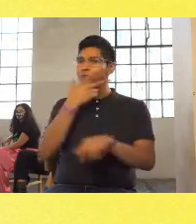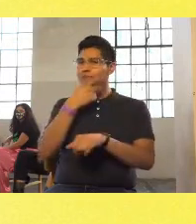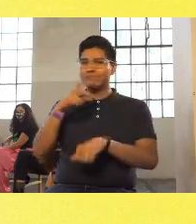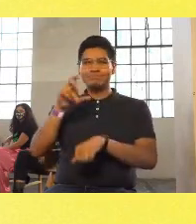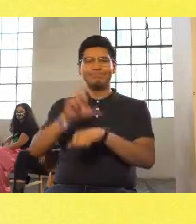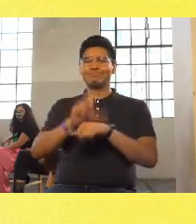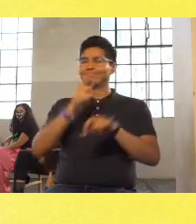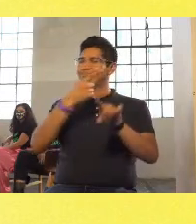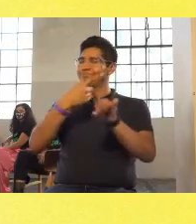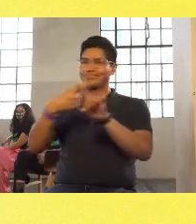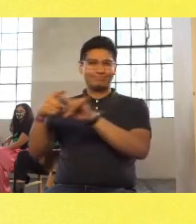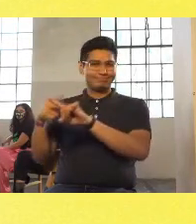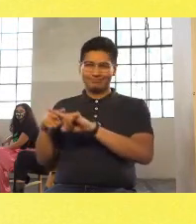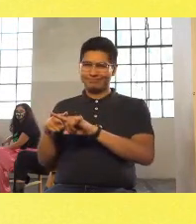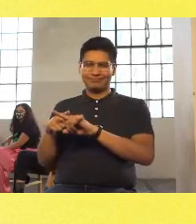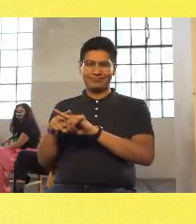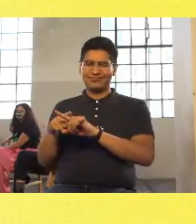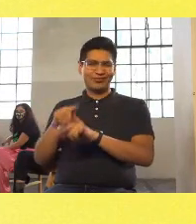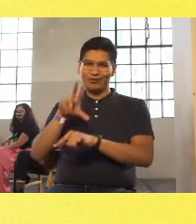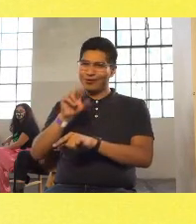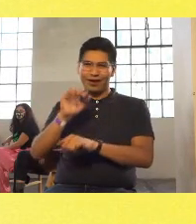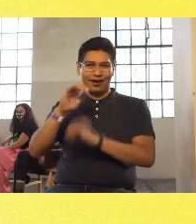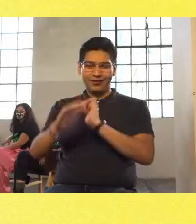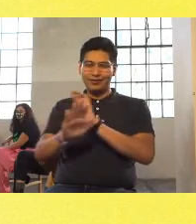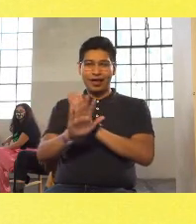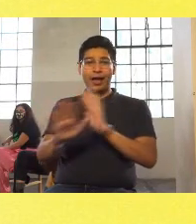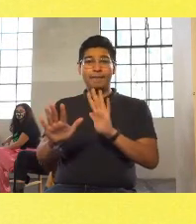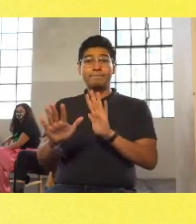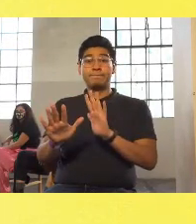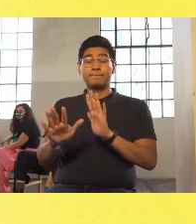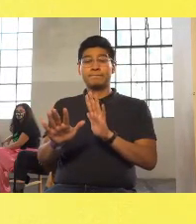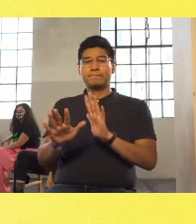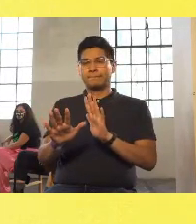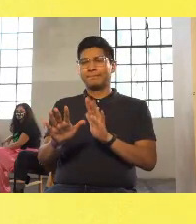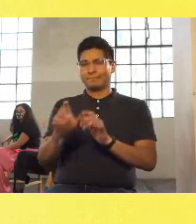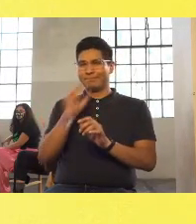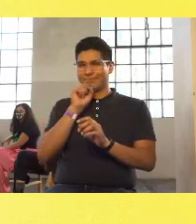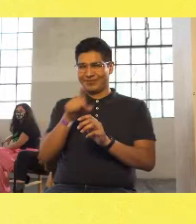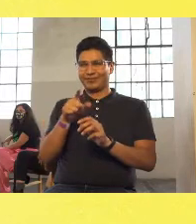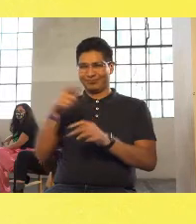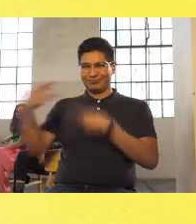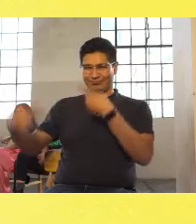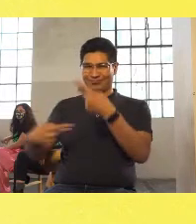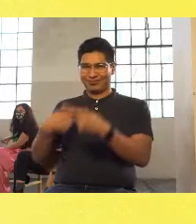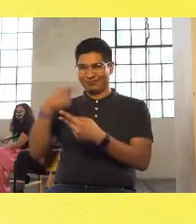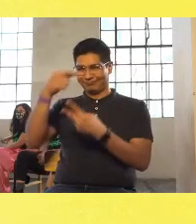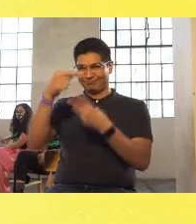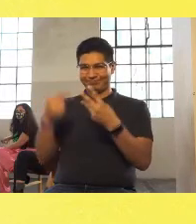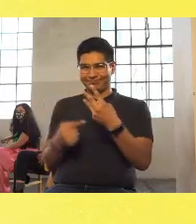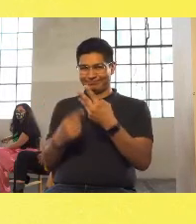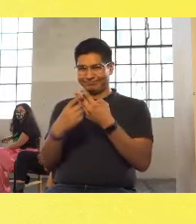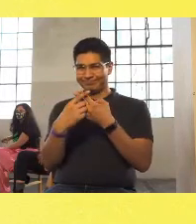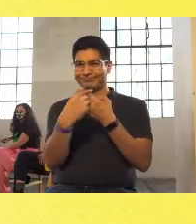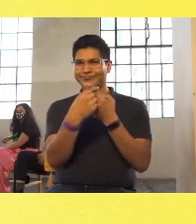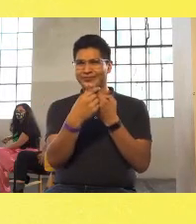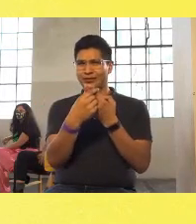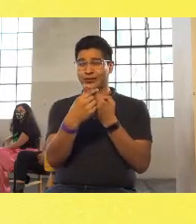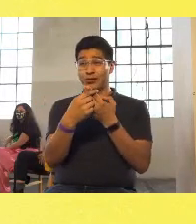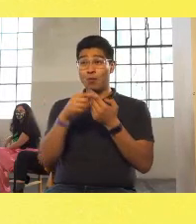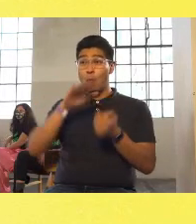etc. Entonces, bueno, como uniendo estas últimas tres preguntas, creo que no se buscan